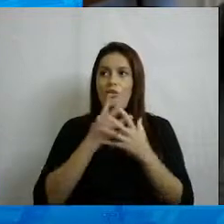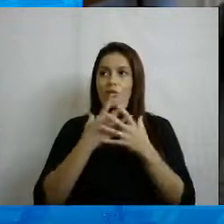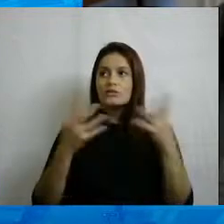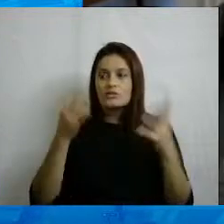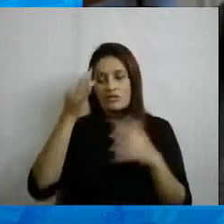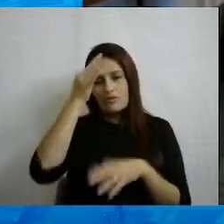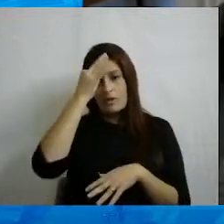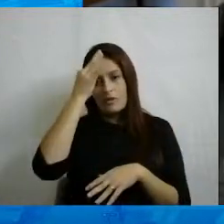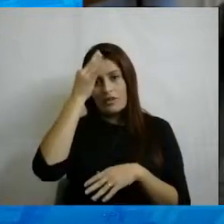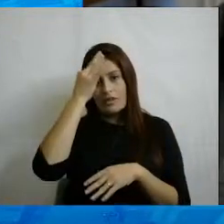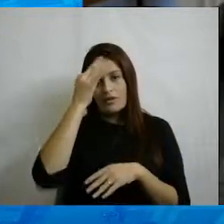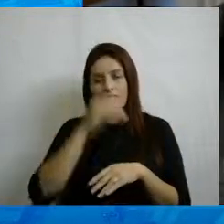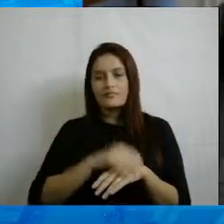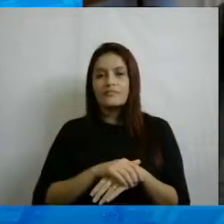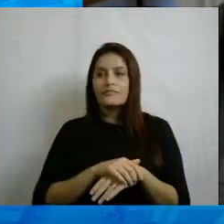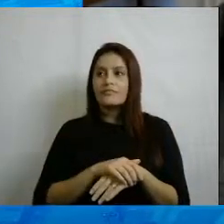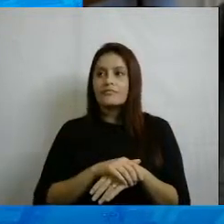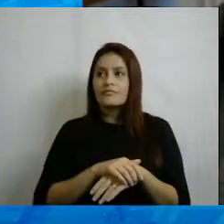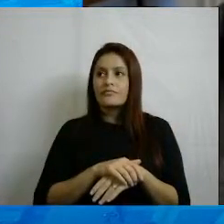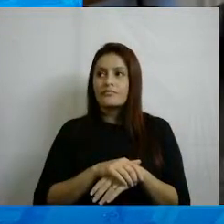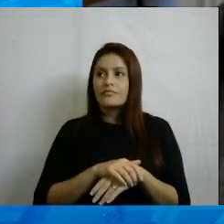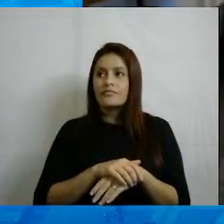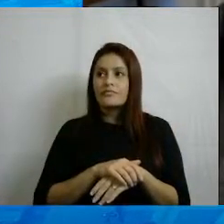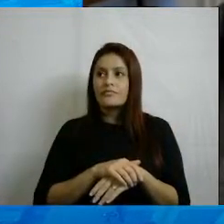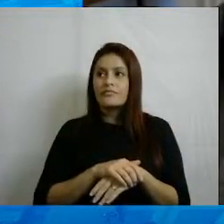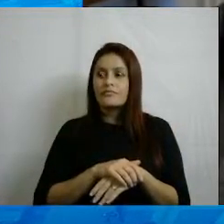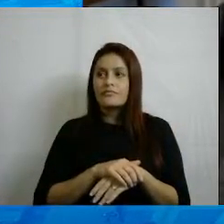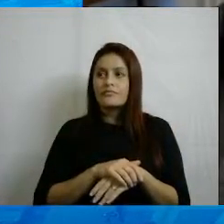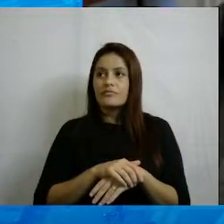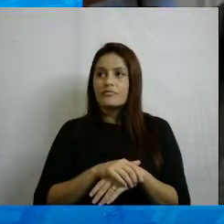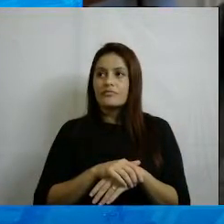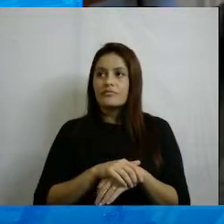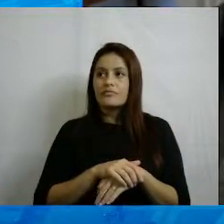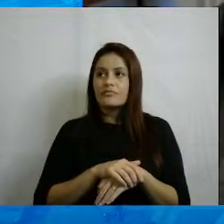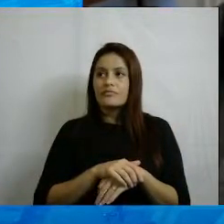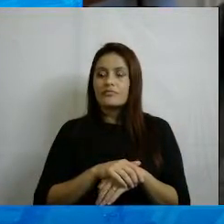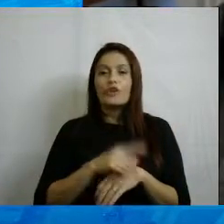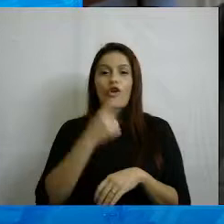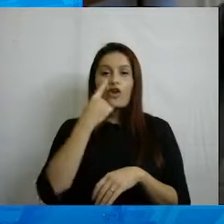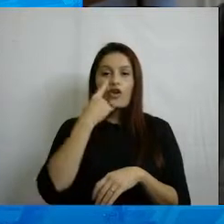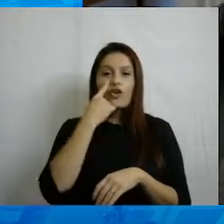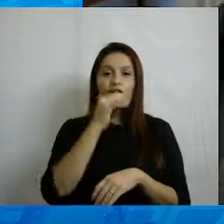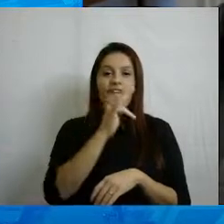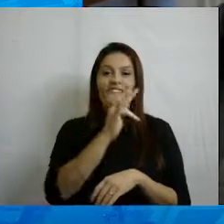enfermedades. Fernando Pérez, hijo, yo lo conozco de joven cuando llegó aquí,